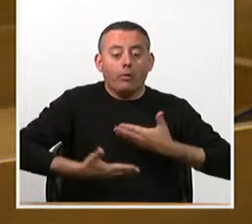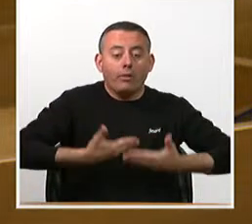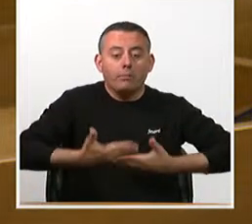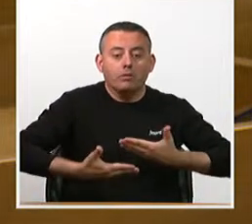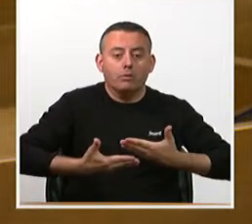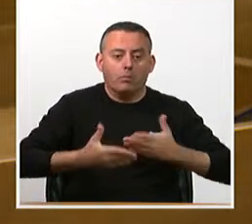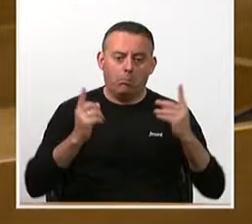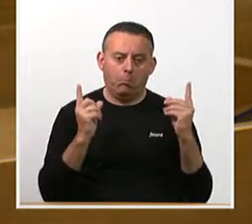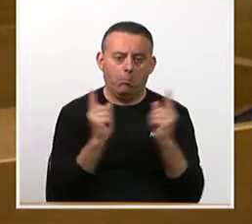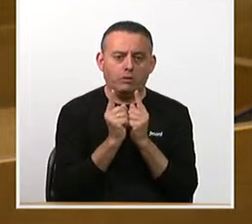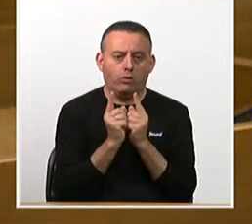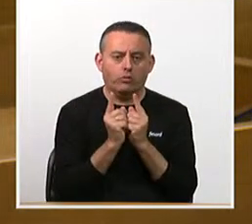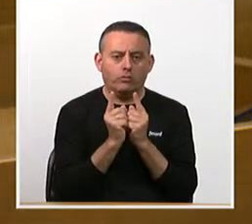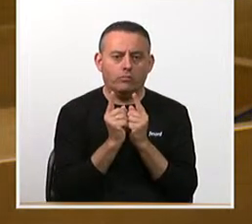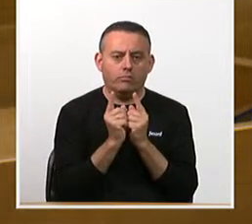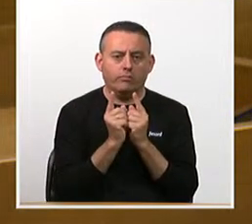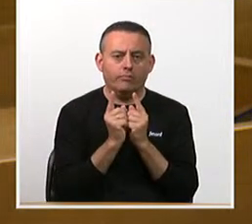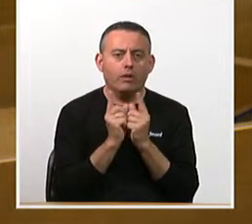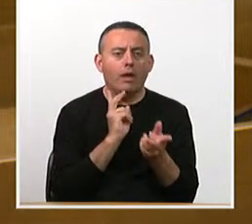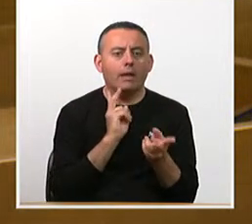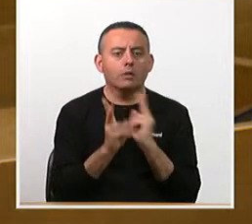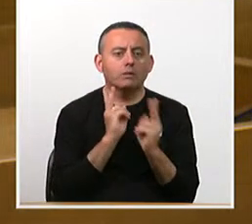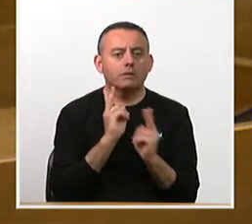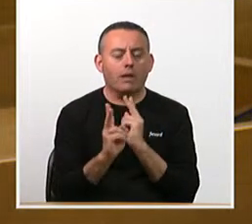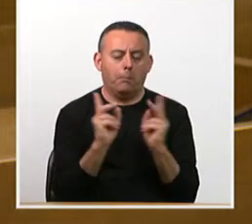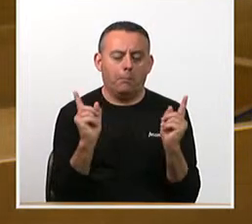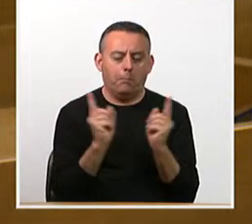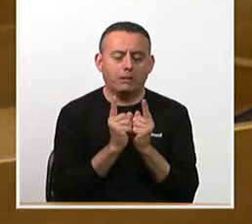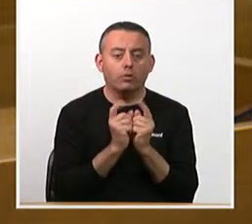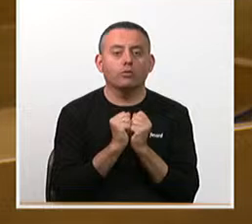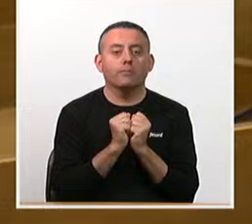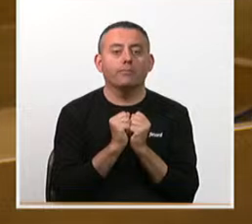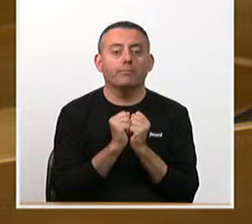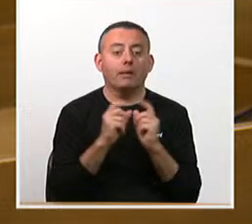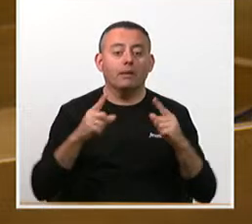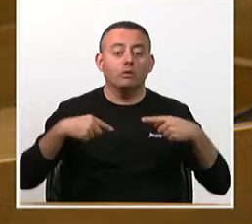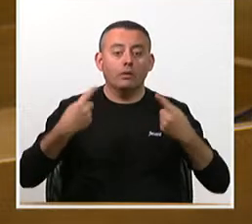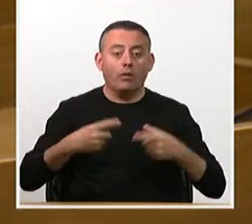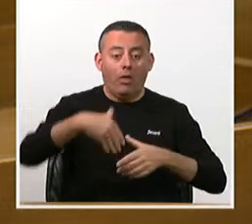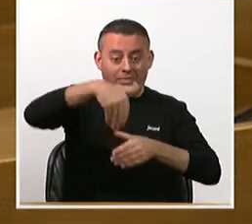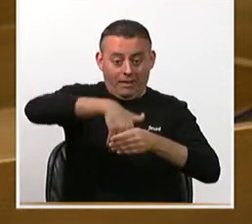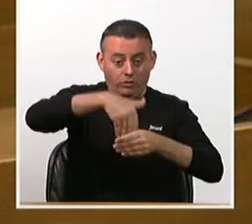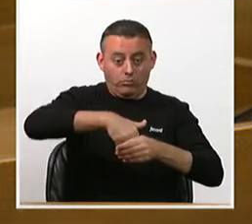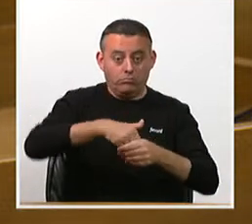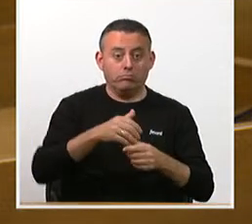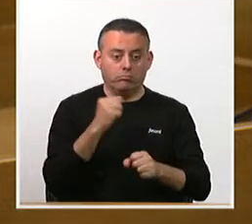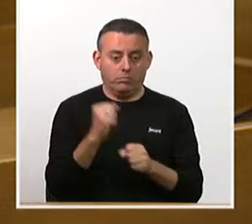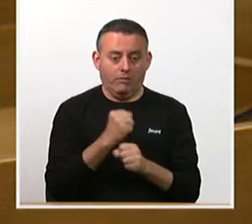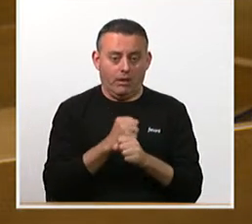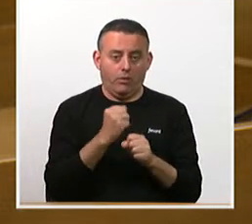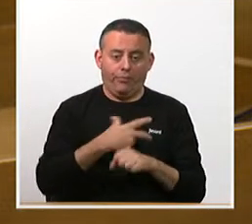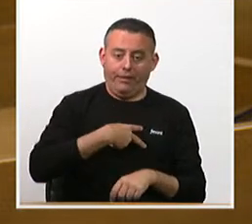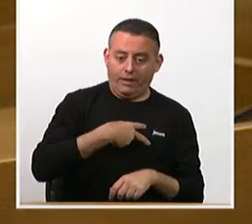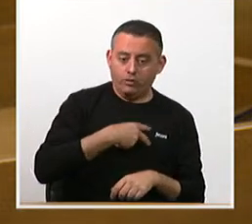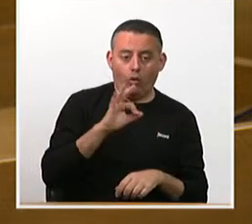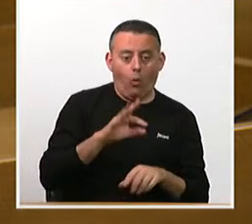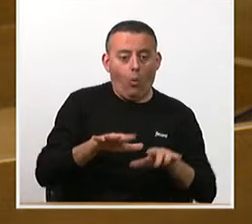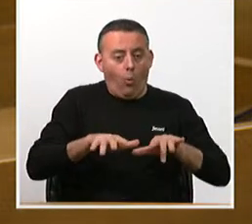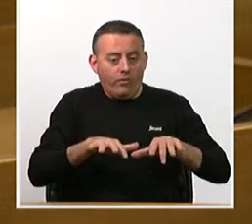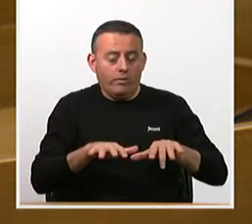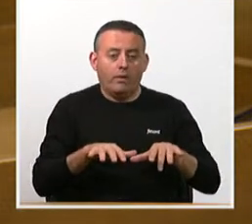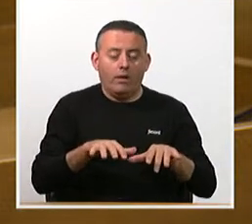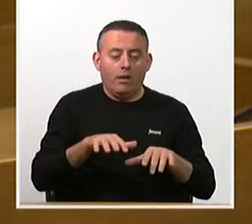tiempos de respuesta y reduciendo la carga de trabajo para Los profesionales del derecho y el personal